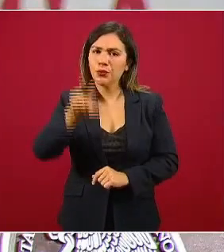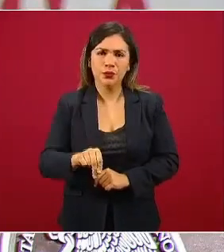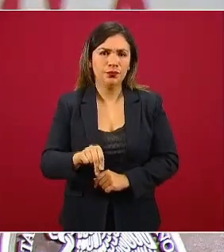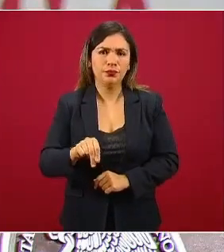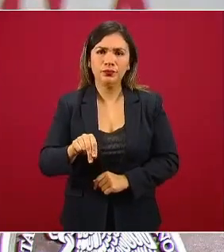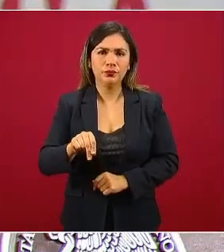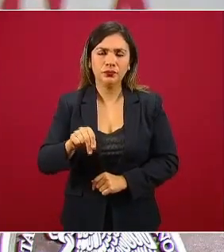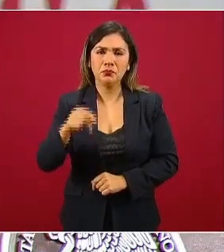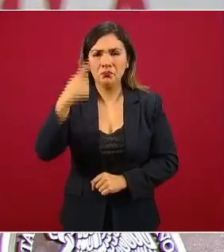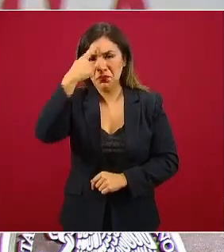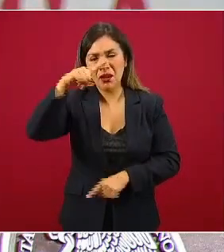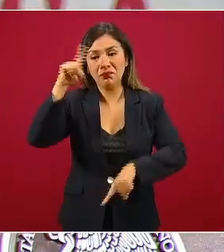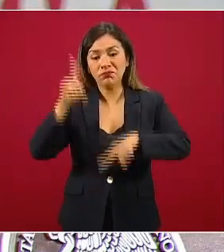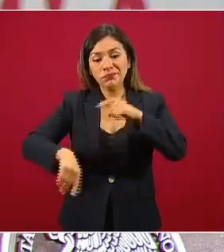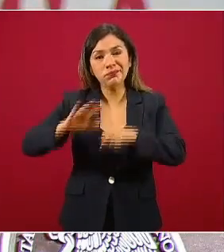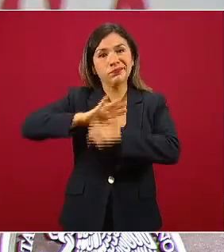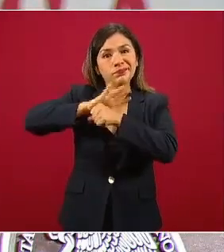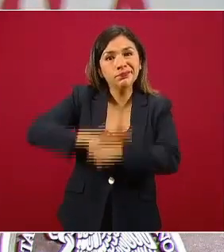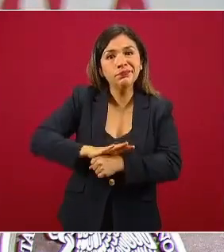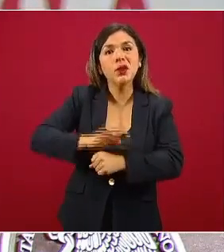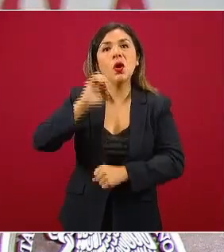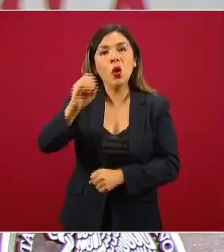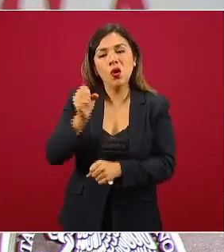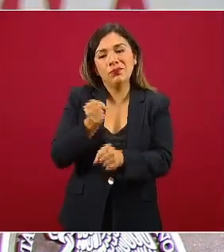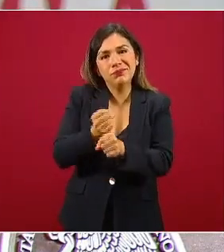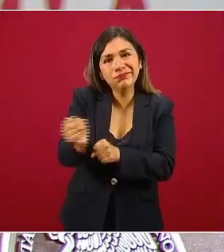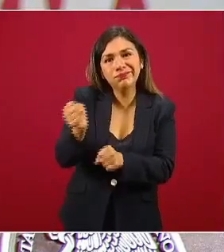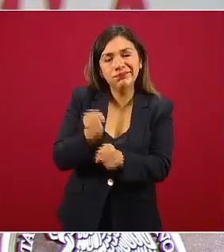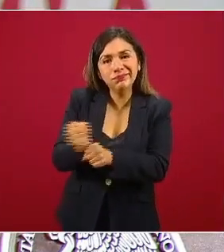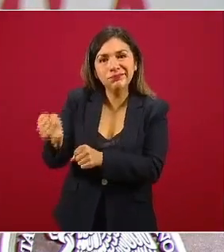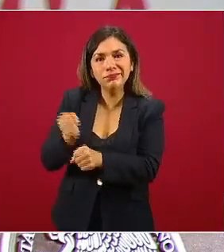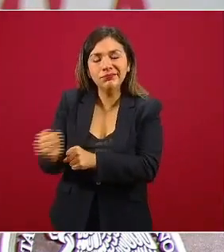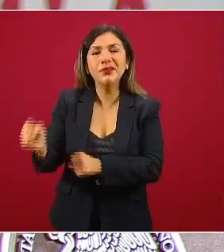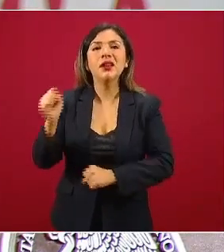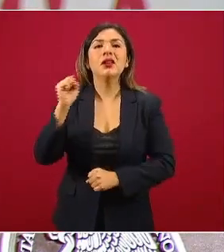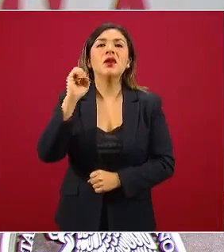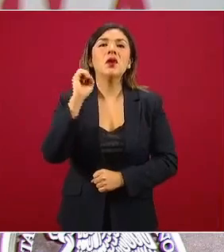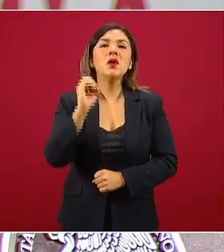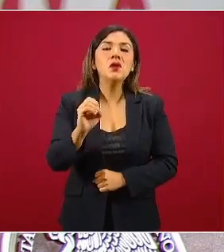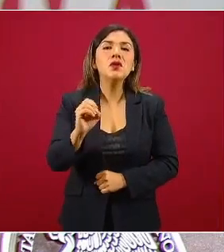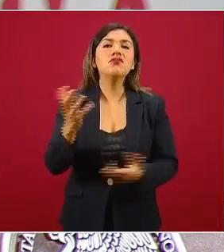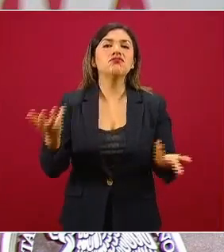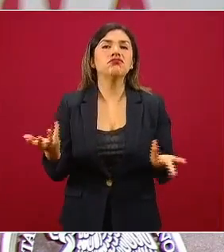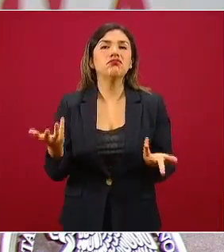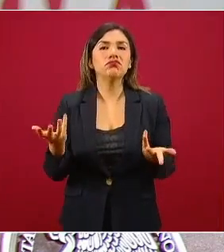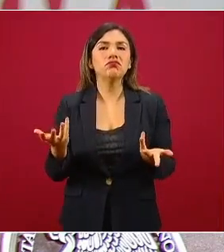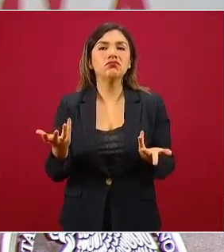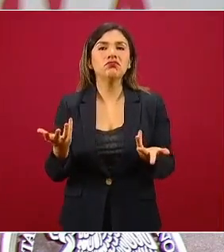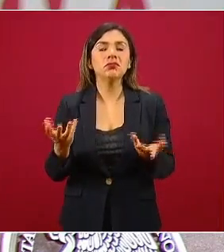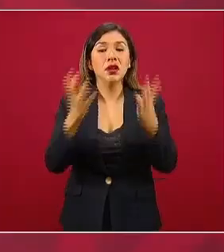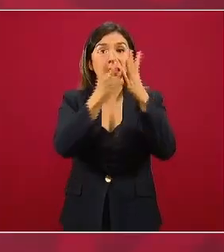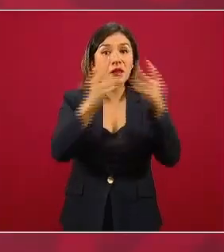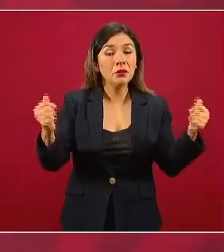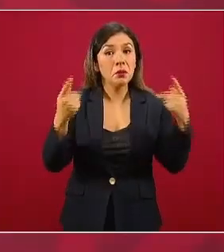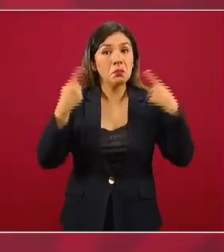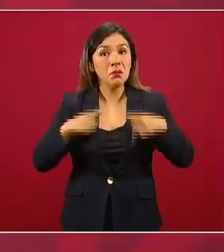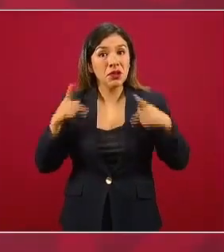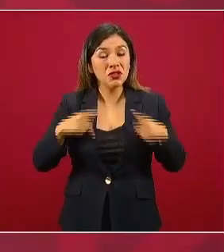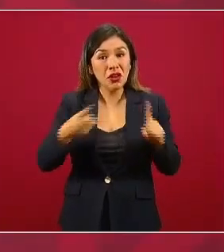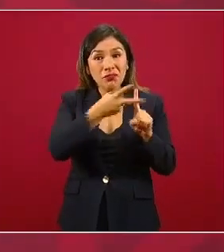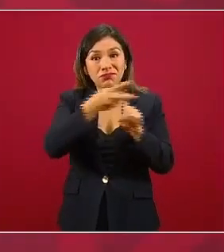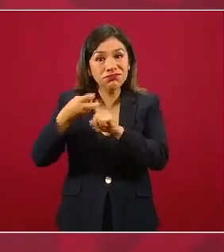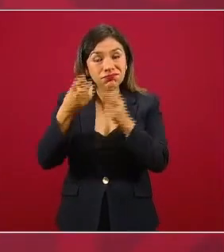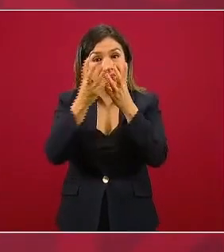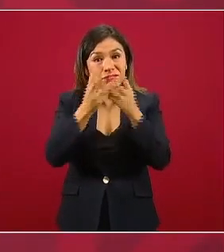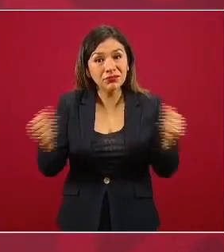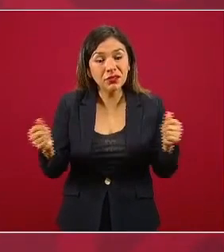la represión, no a la tortura, no a las desapariciones